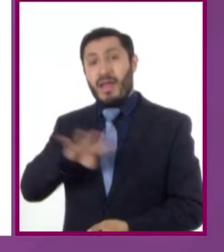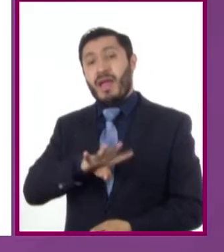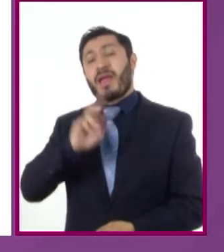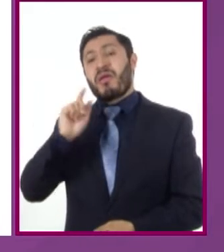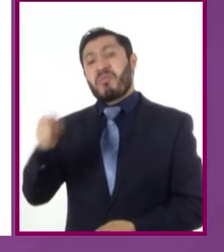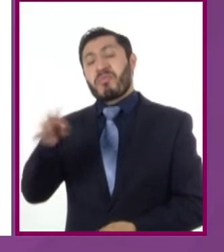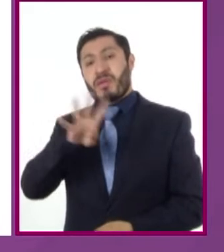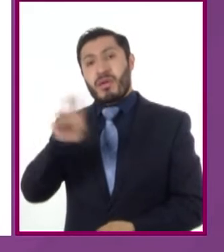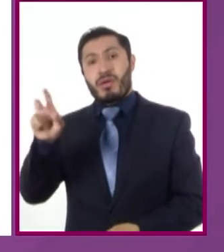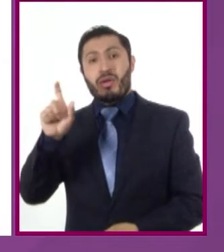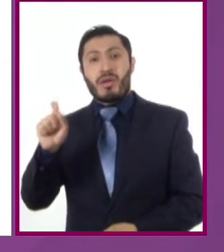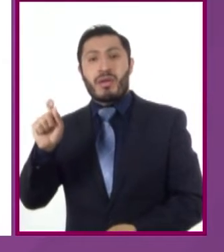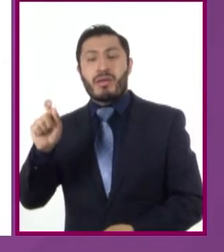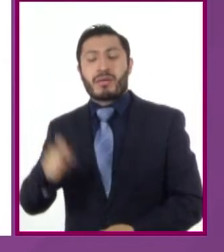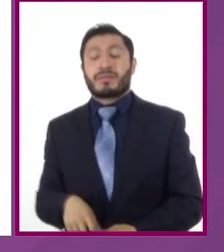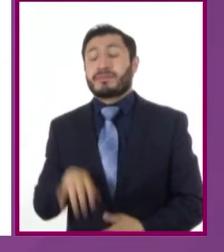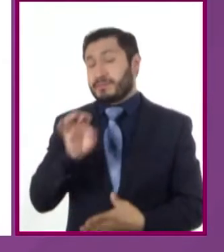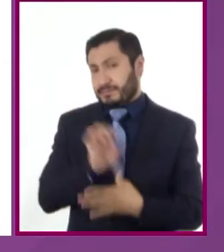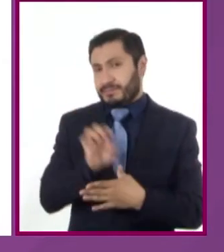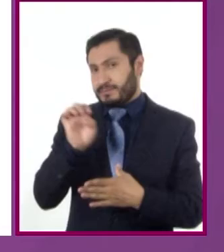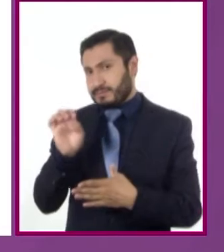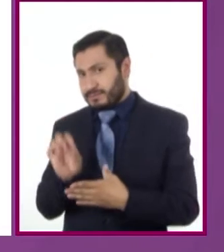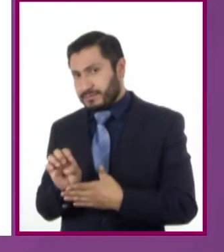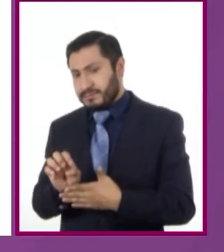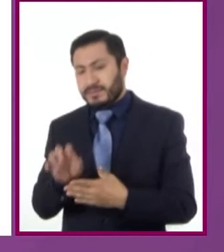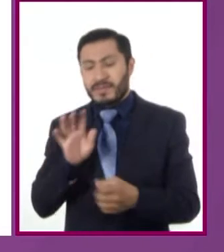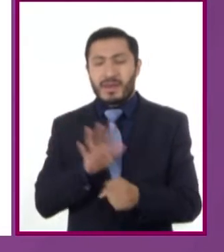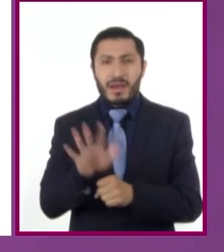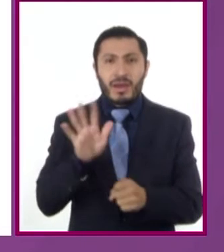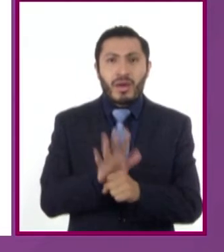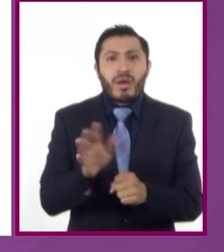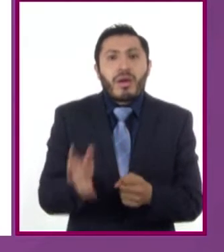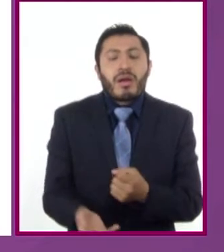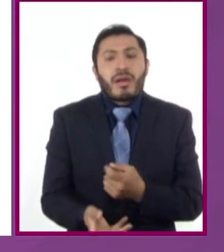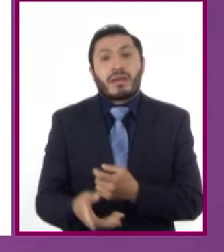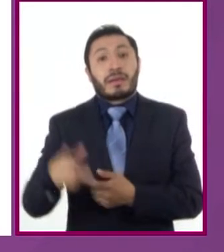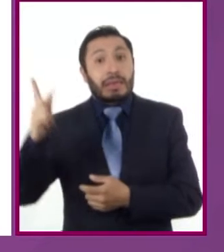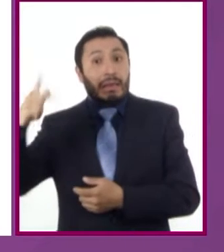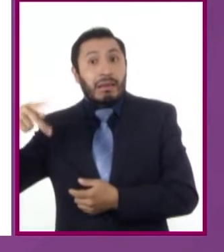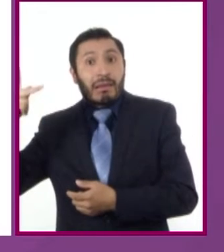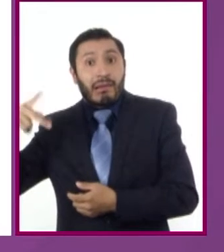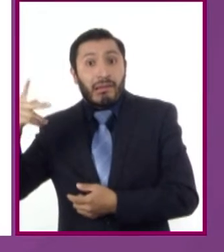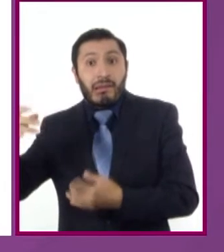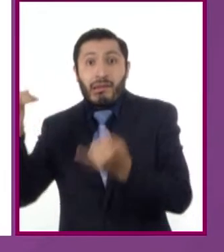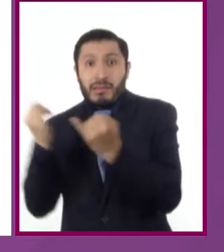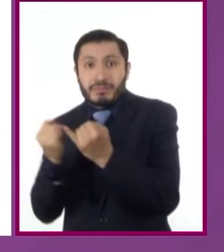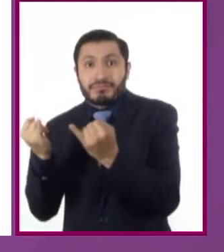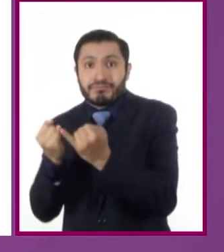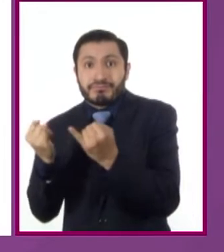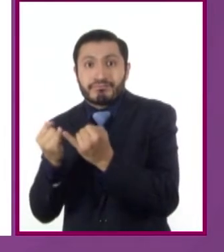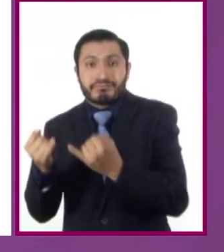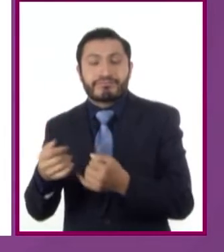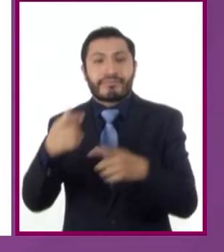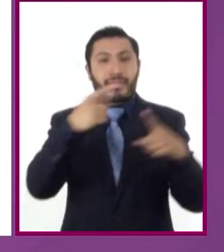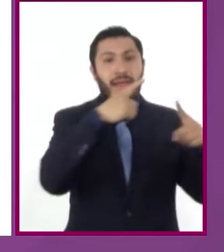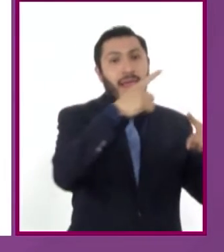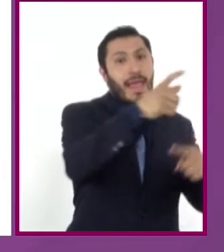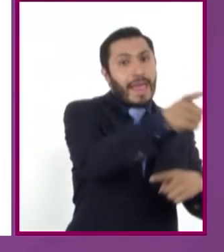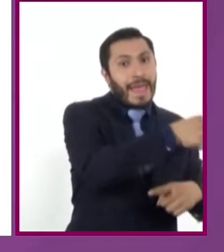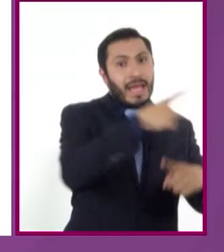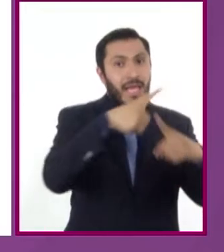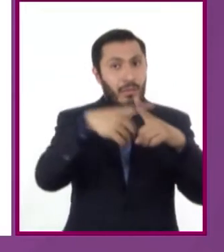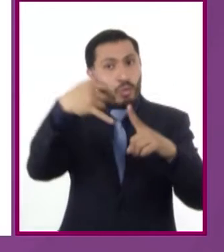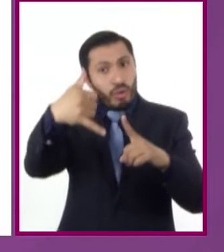420. Entonces tenemos que la constante de proporcionalidad K es igual a X por Y.